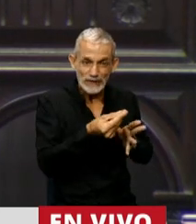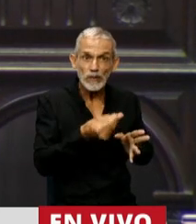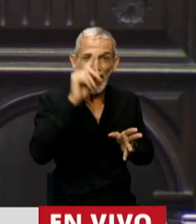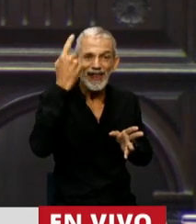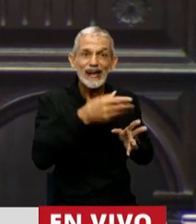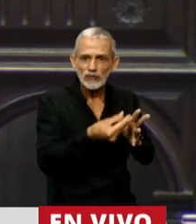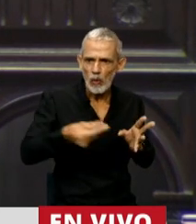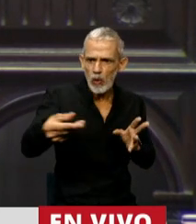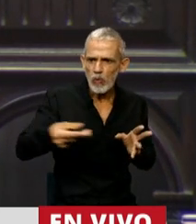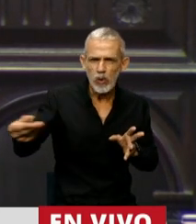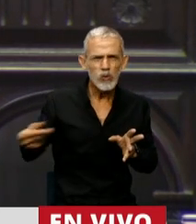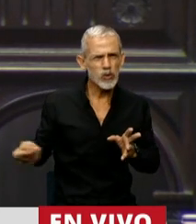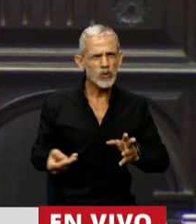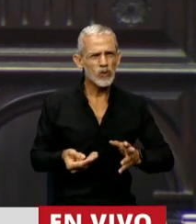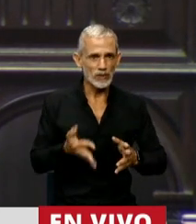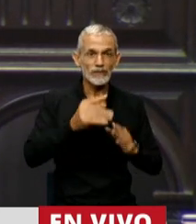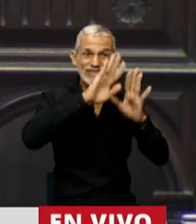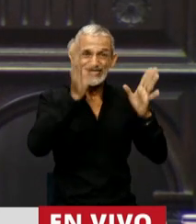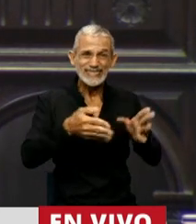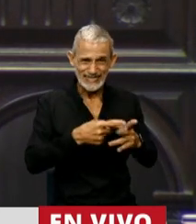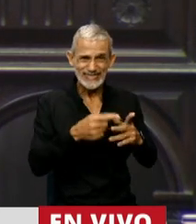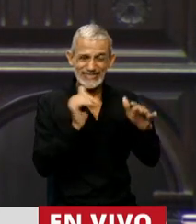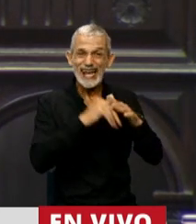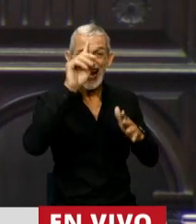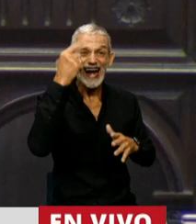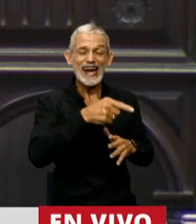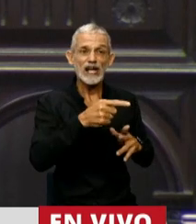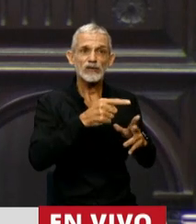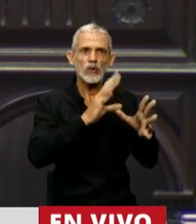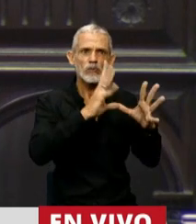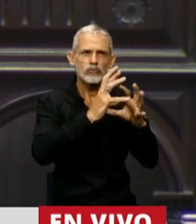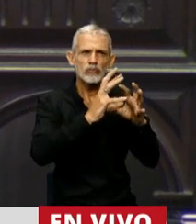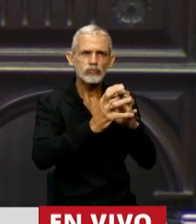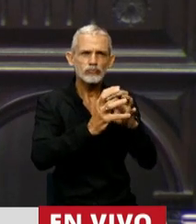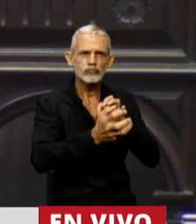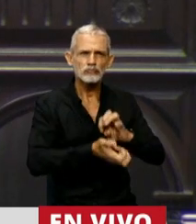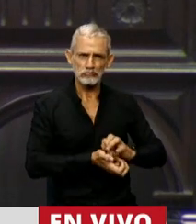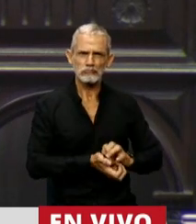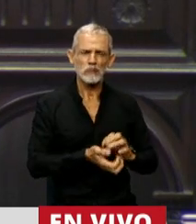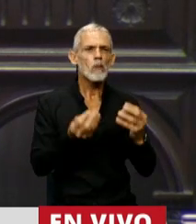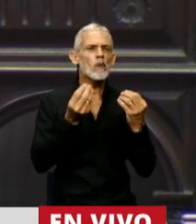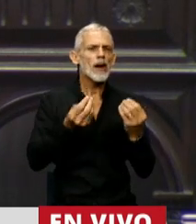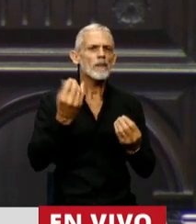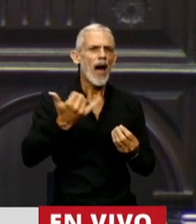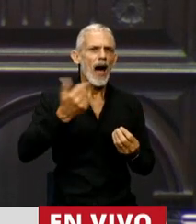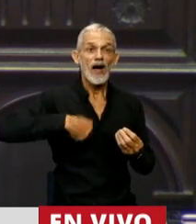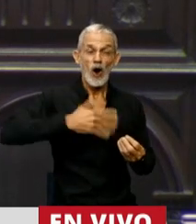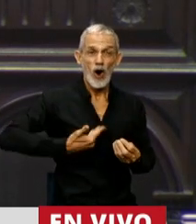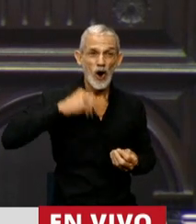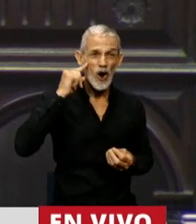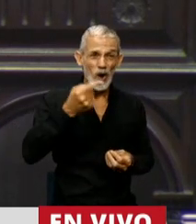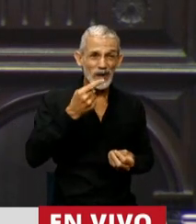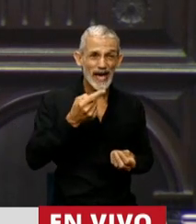Nación. Ahora, esa Tesorería de la Nación se resquebraja cada vez más, porque tenemos un gobierno